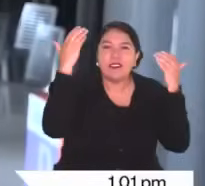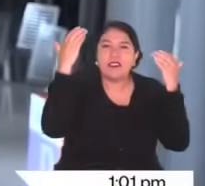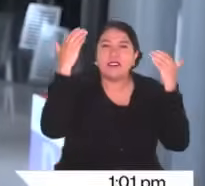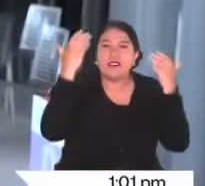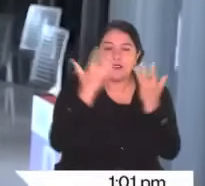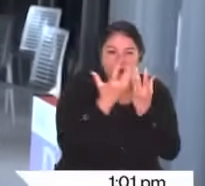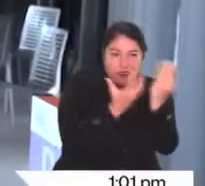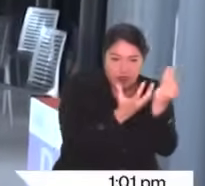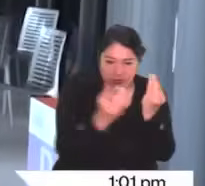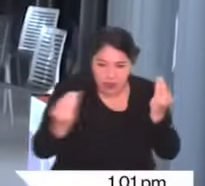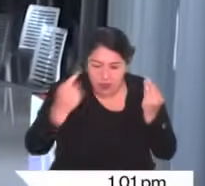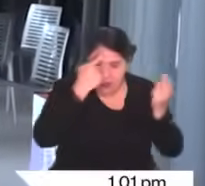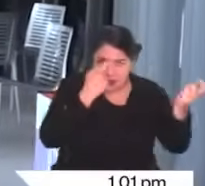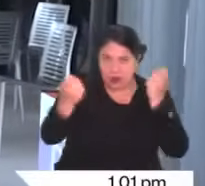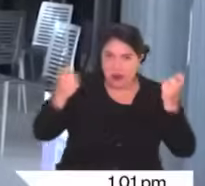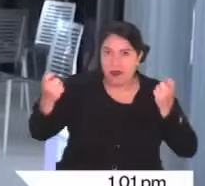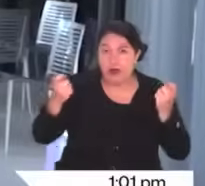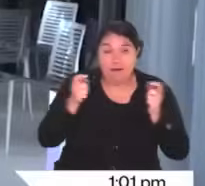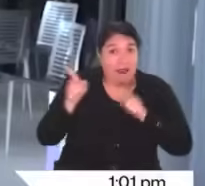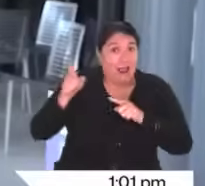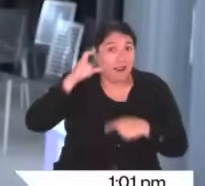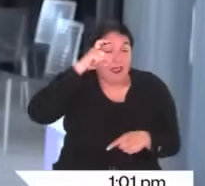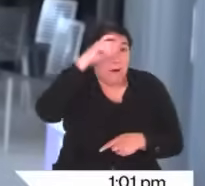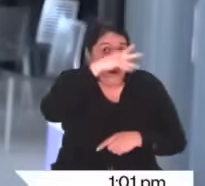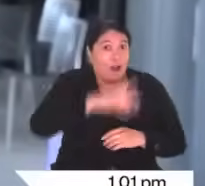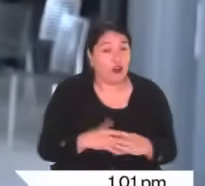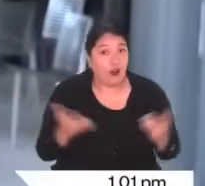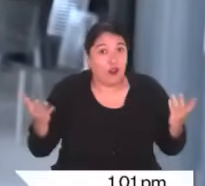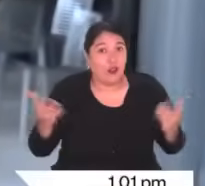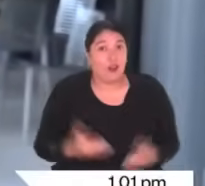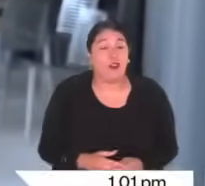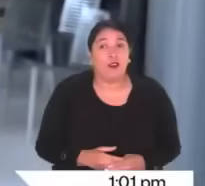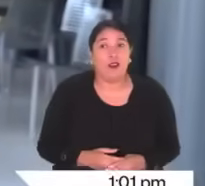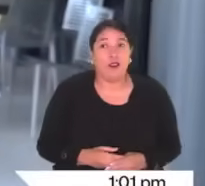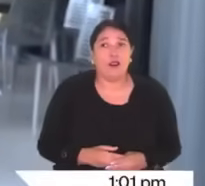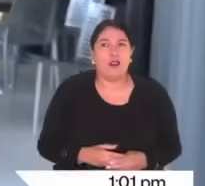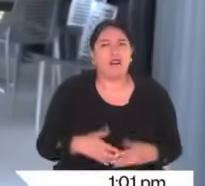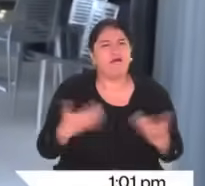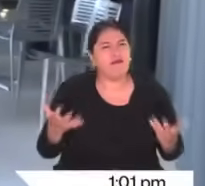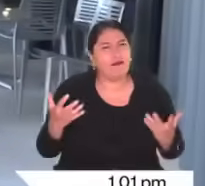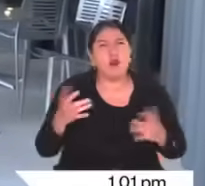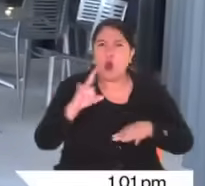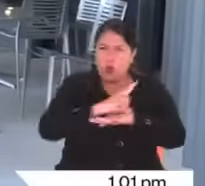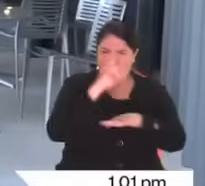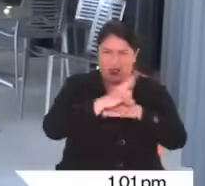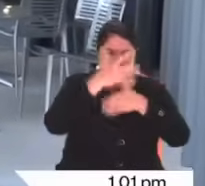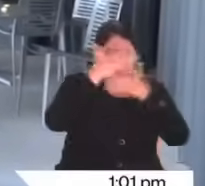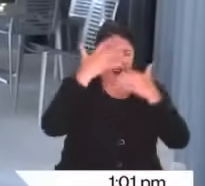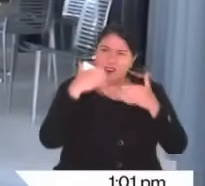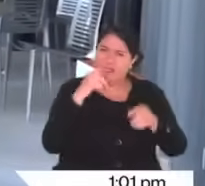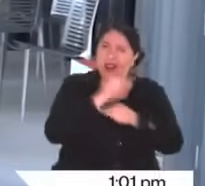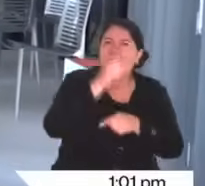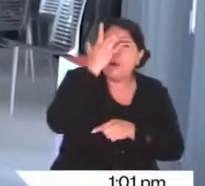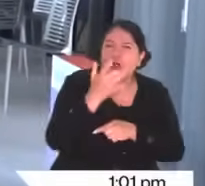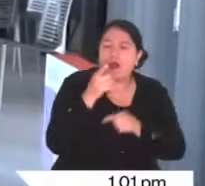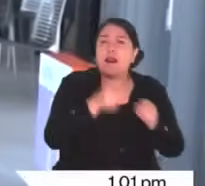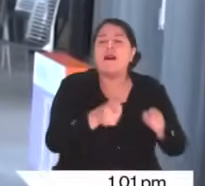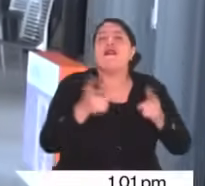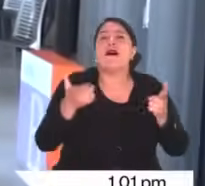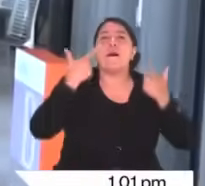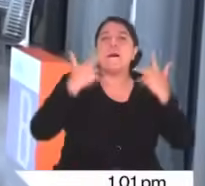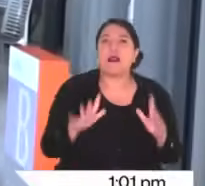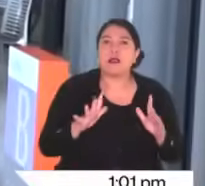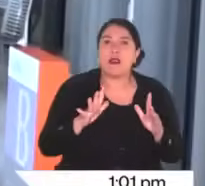sectores estratégicos y usted me dirá Por qué Por qué por utilizo esa frase porque es como si estuvieran